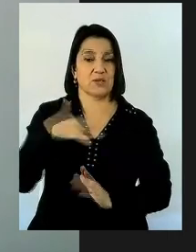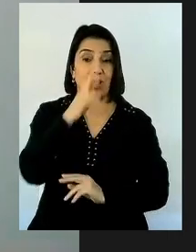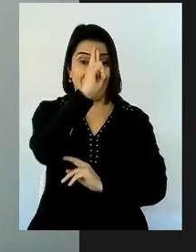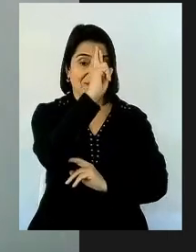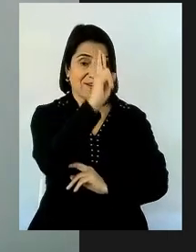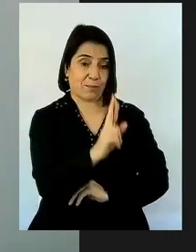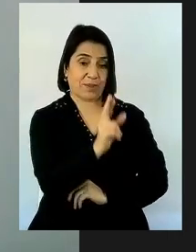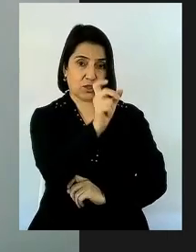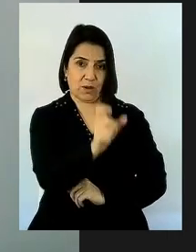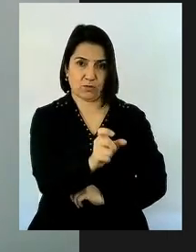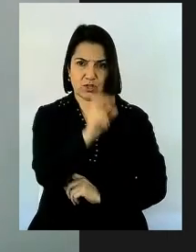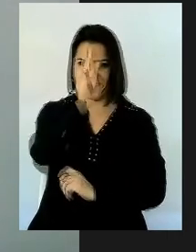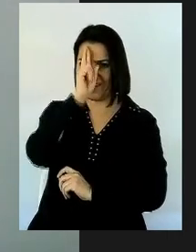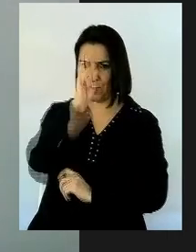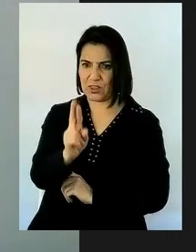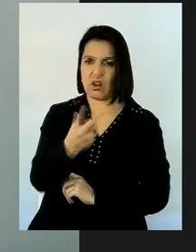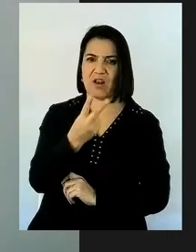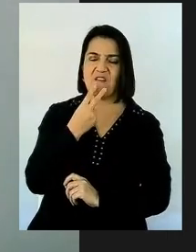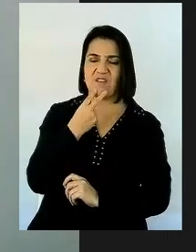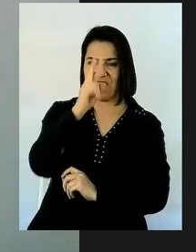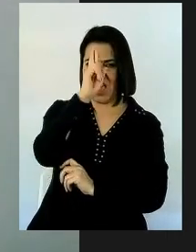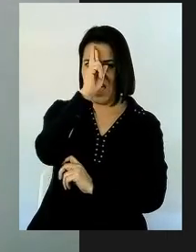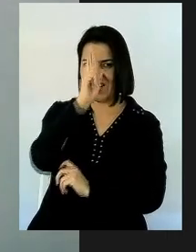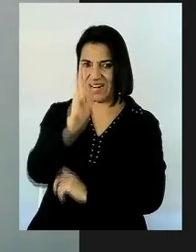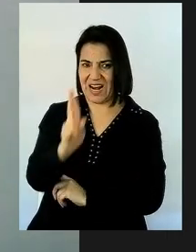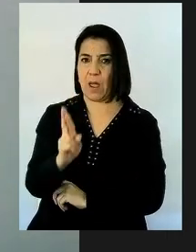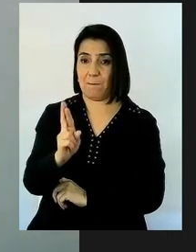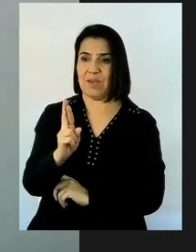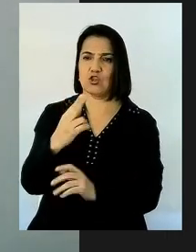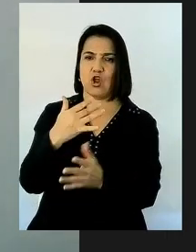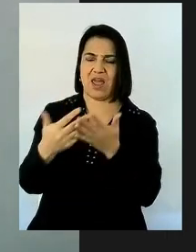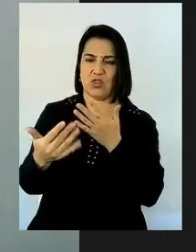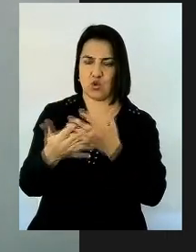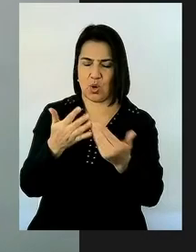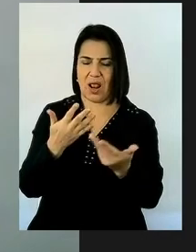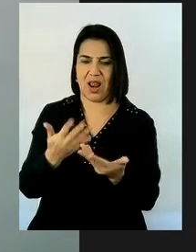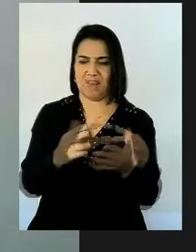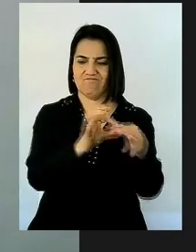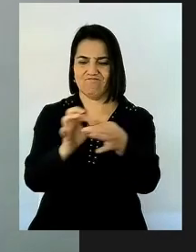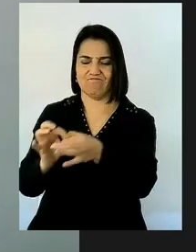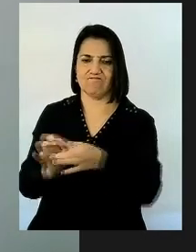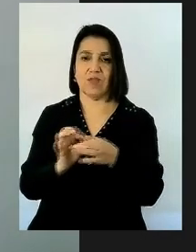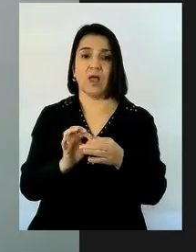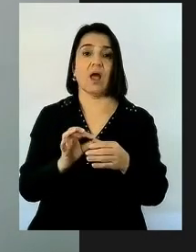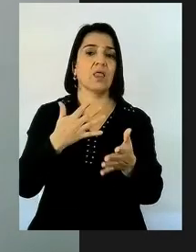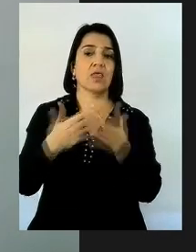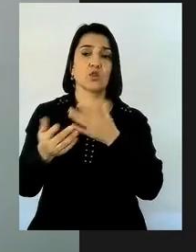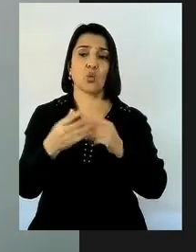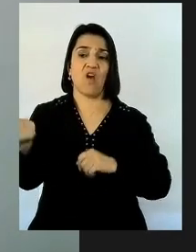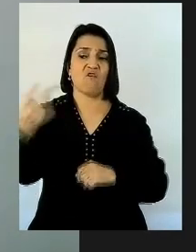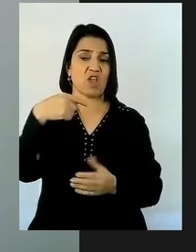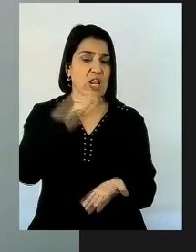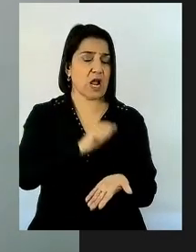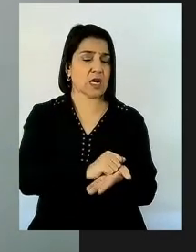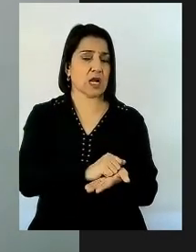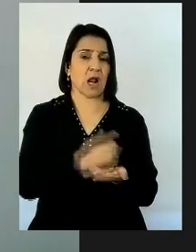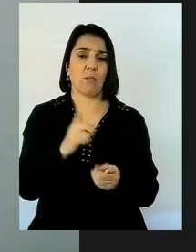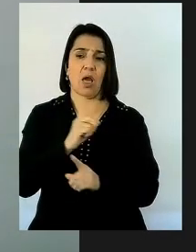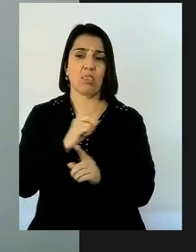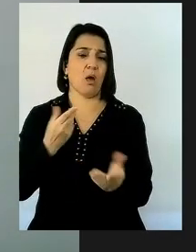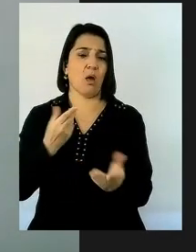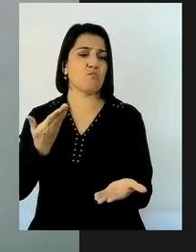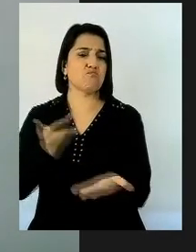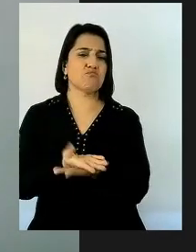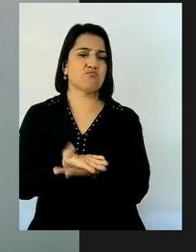vida, el respeto hacia la naturaleza. La naturaleza no va a venir a reclamar, no va a poner un recurso de protección, pero